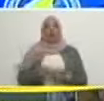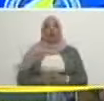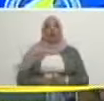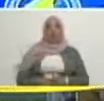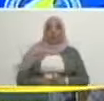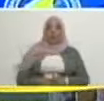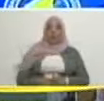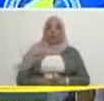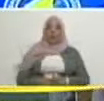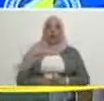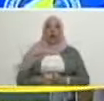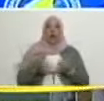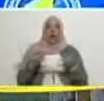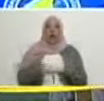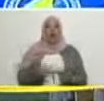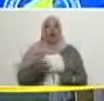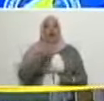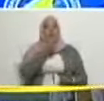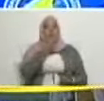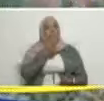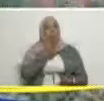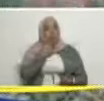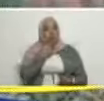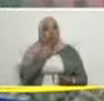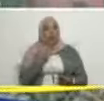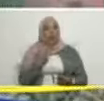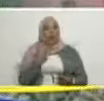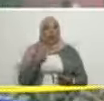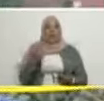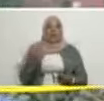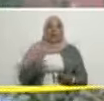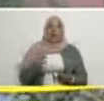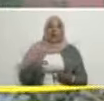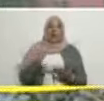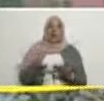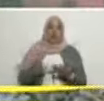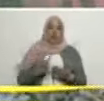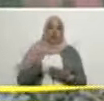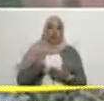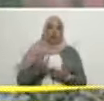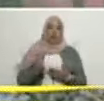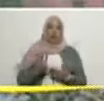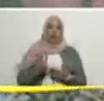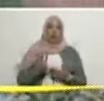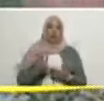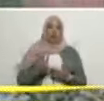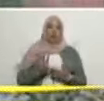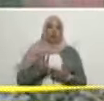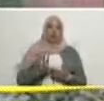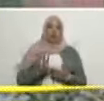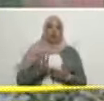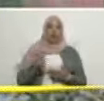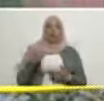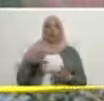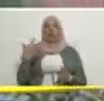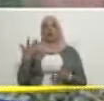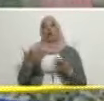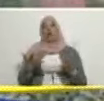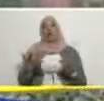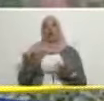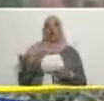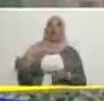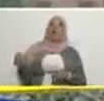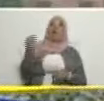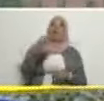hora de hablar bonito con la verdad, siempre. La verdad puede por